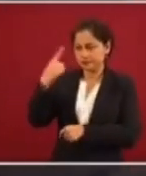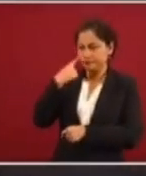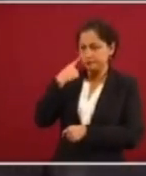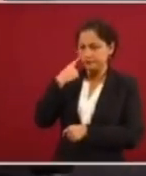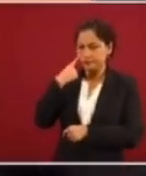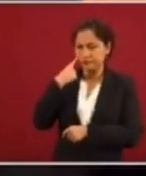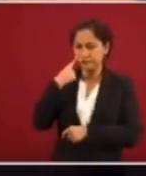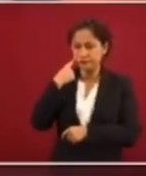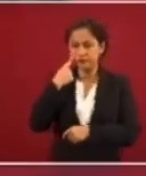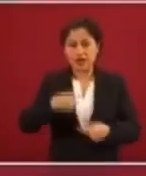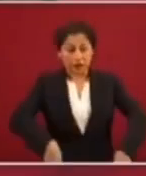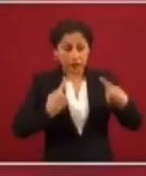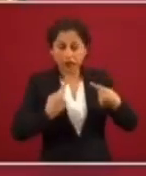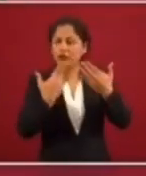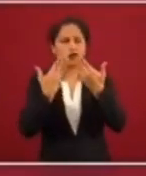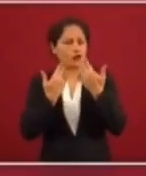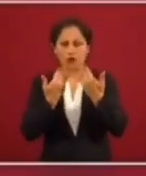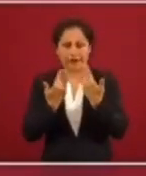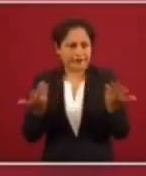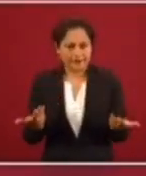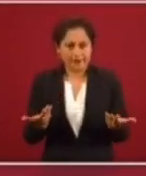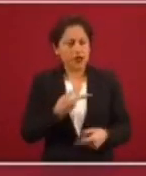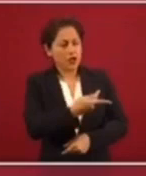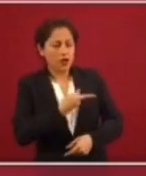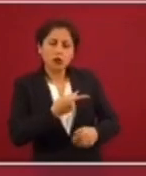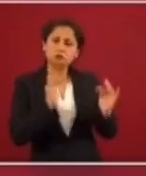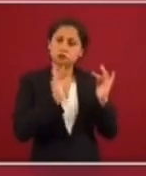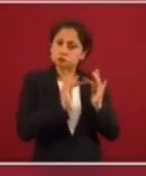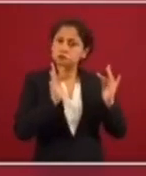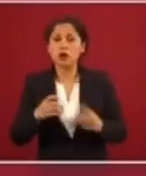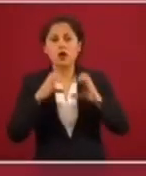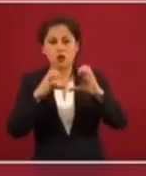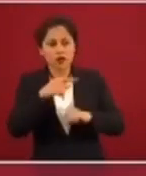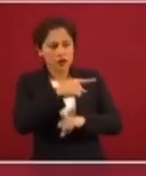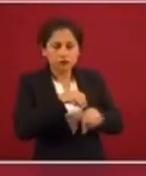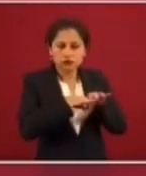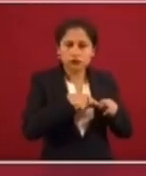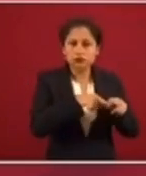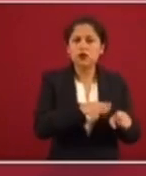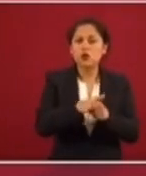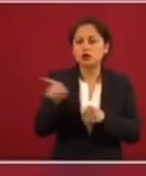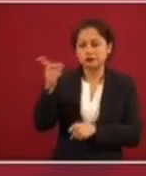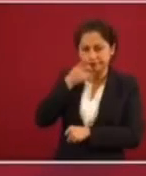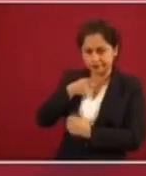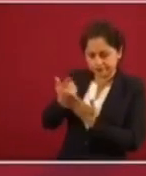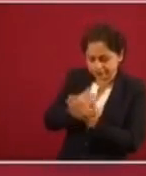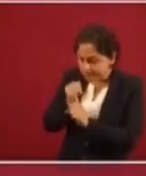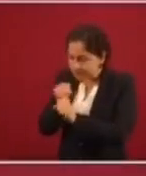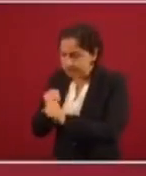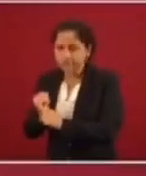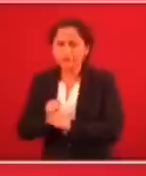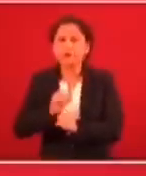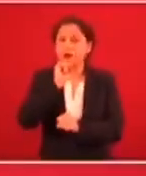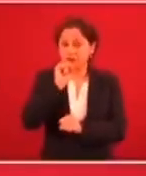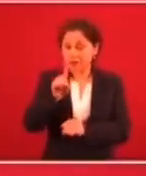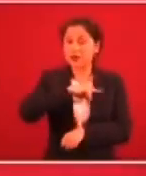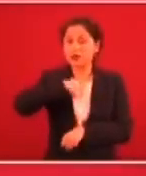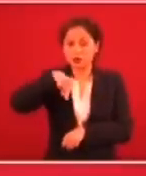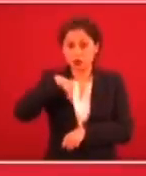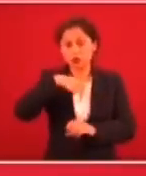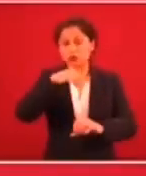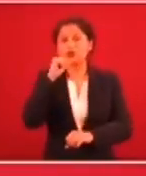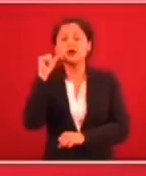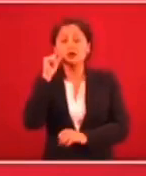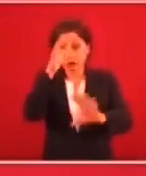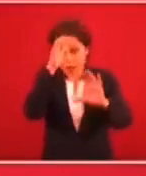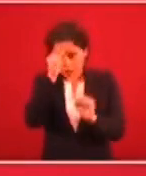ruptura. Tengo una comunicación permanente con los empresarios. Esto es notorio. Hicimos también nosotros el compromiso de devolverles el IVA, que